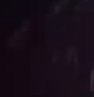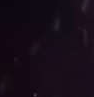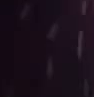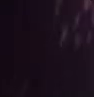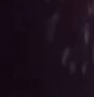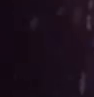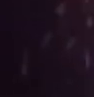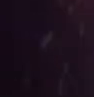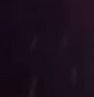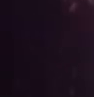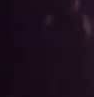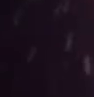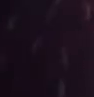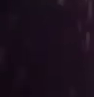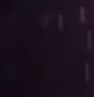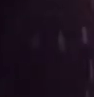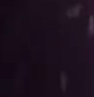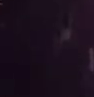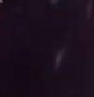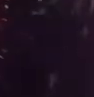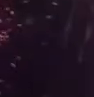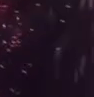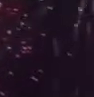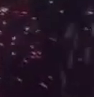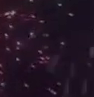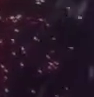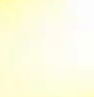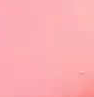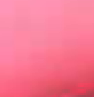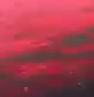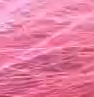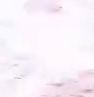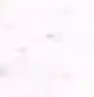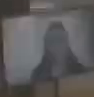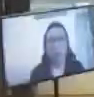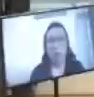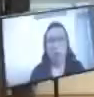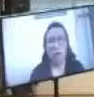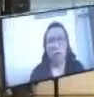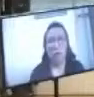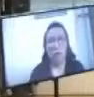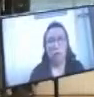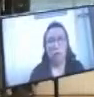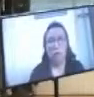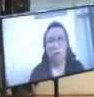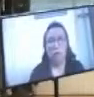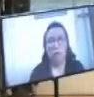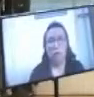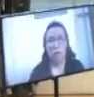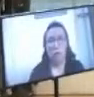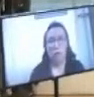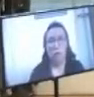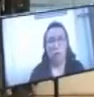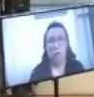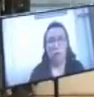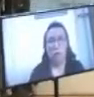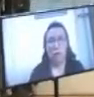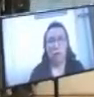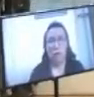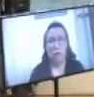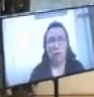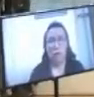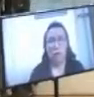de debate, dialogamos sobre Malitzin y las mujeres indígenas. Malitzin, Marina,